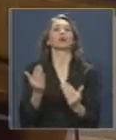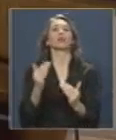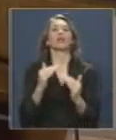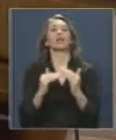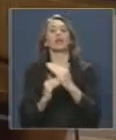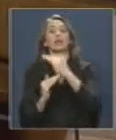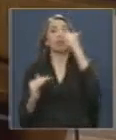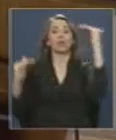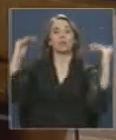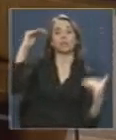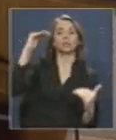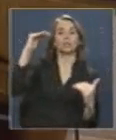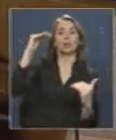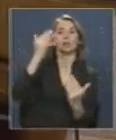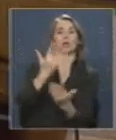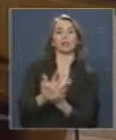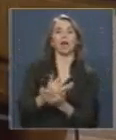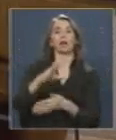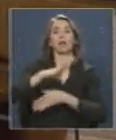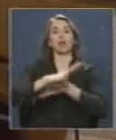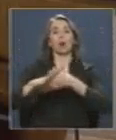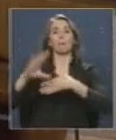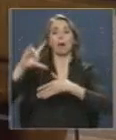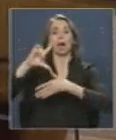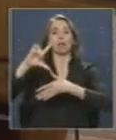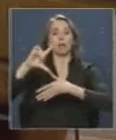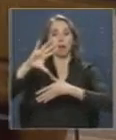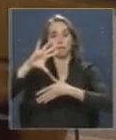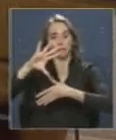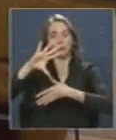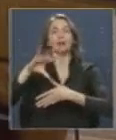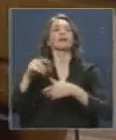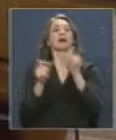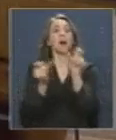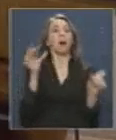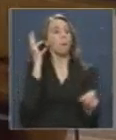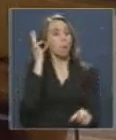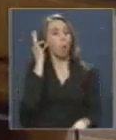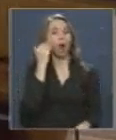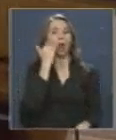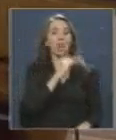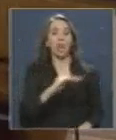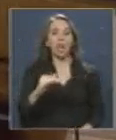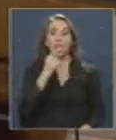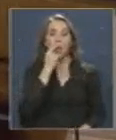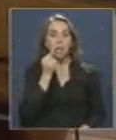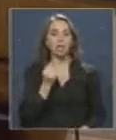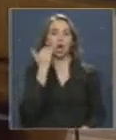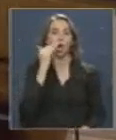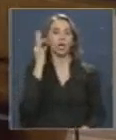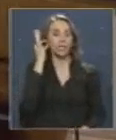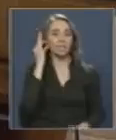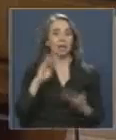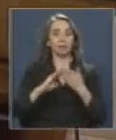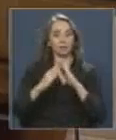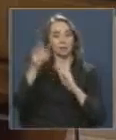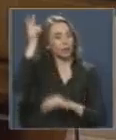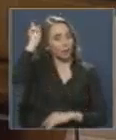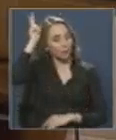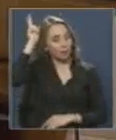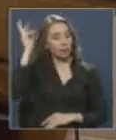desigualdades estructurales que afectan a nuestra región, entre ellos mujeres, niños y niñas, pueblos